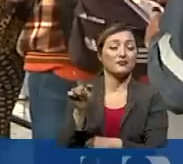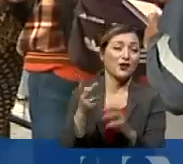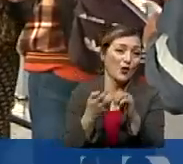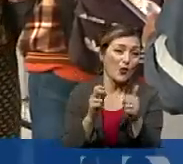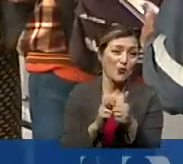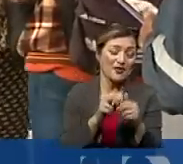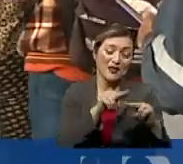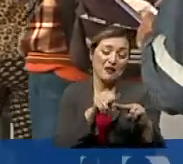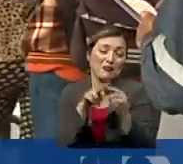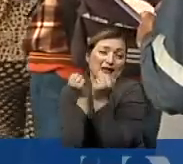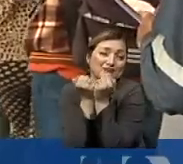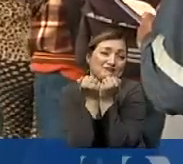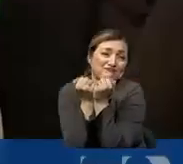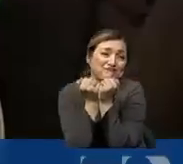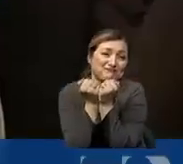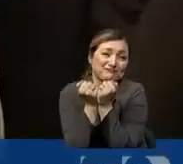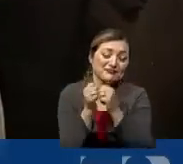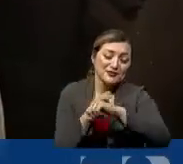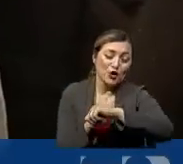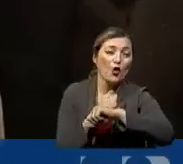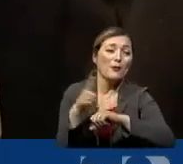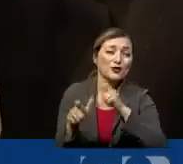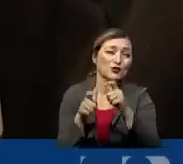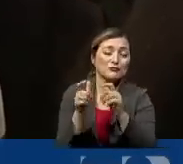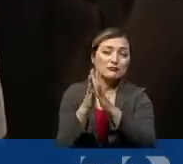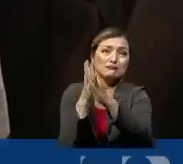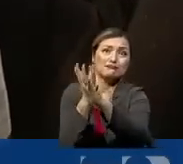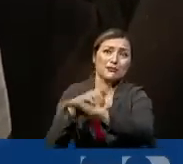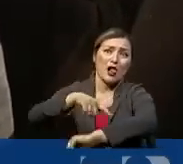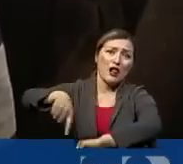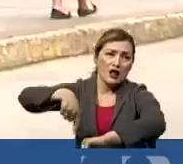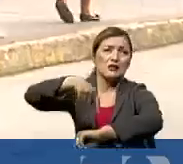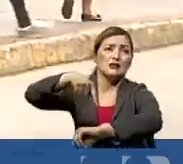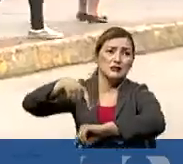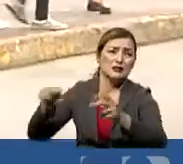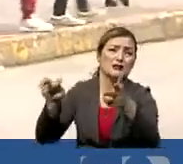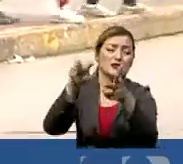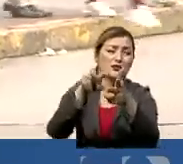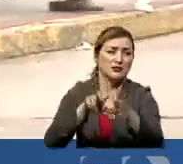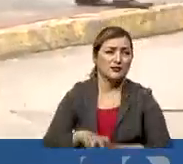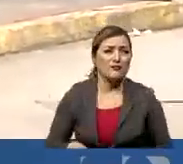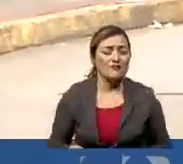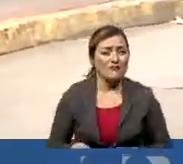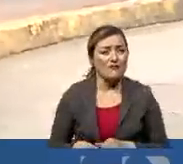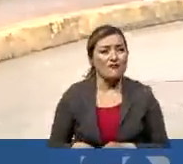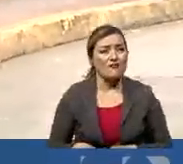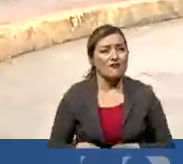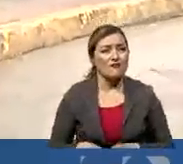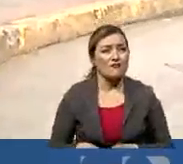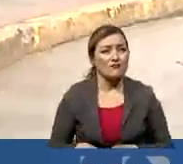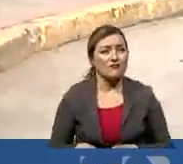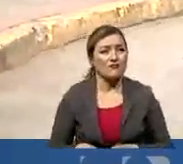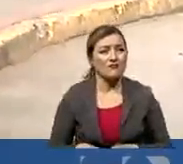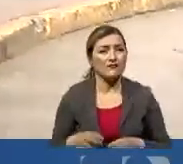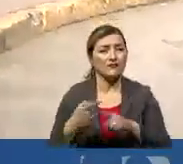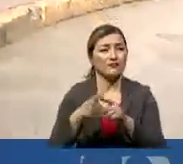tienen menos espacio y esto conlleva que en horas pico los usuarios tengan que esperar más tiempo para subirse a una unidad. Evidenciamos largas filas